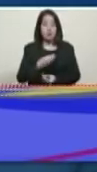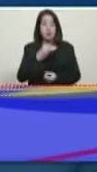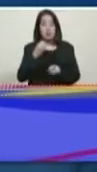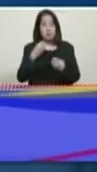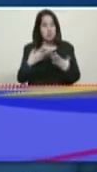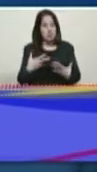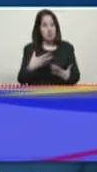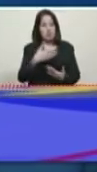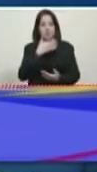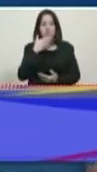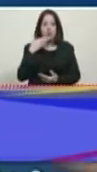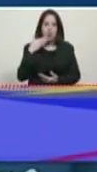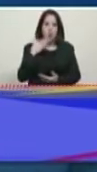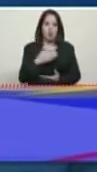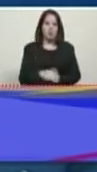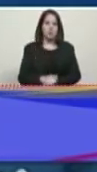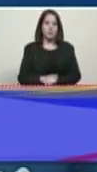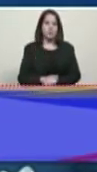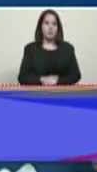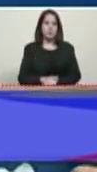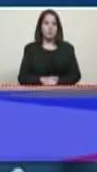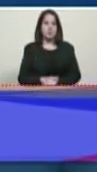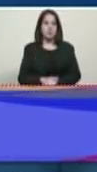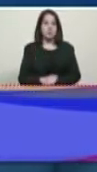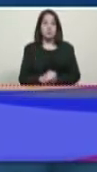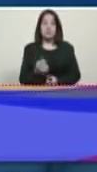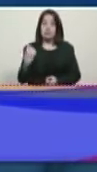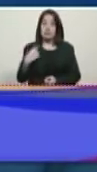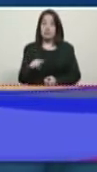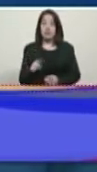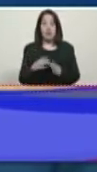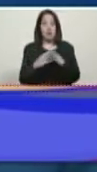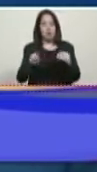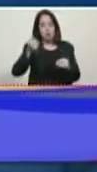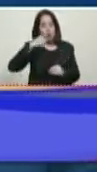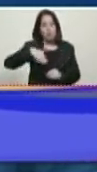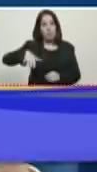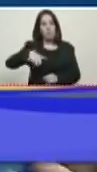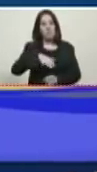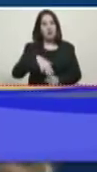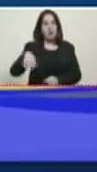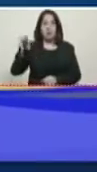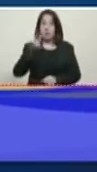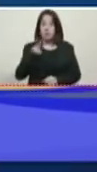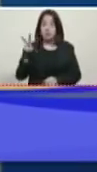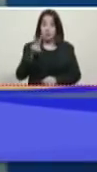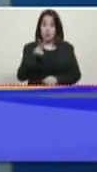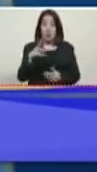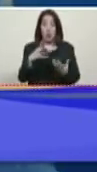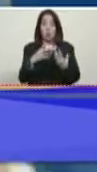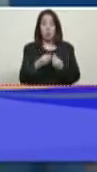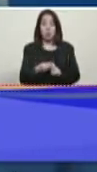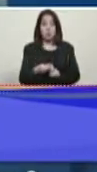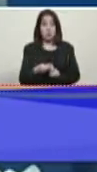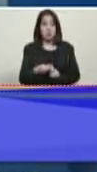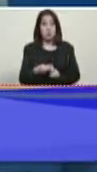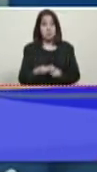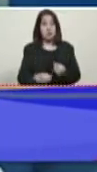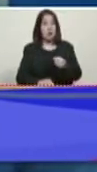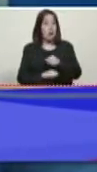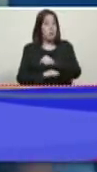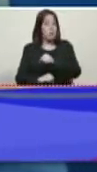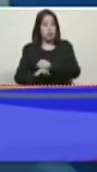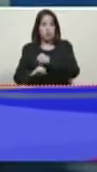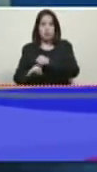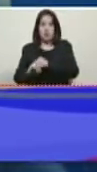mejor y por supuesto tener a todo el pueblo de venezuela que estén con nosotros o que no lo estén porque al